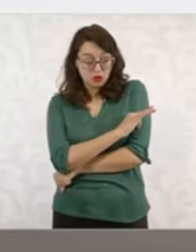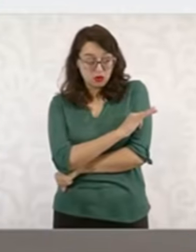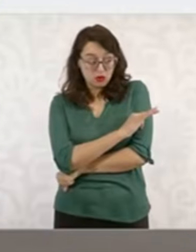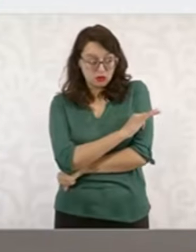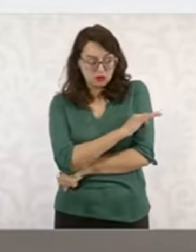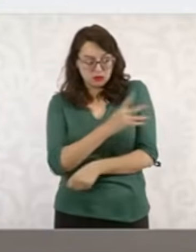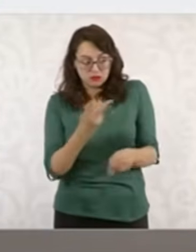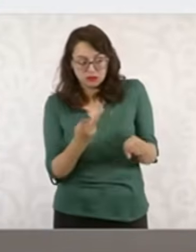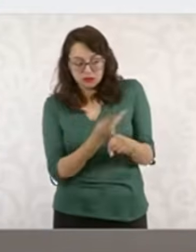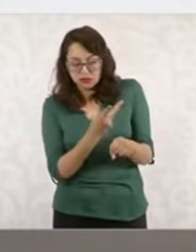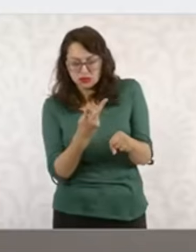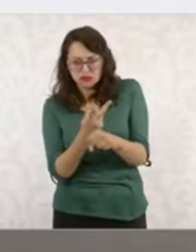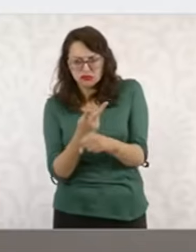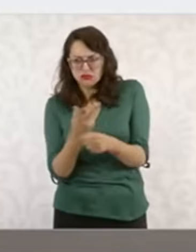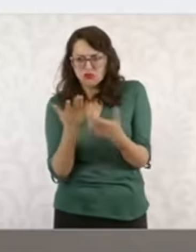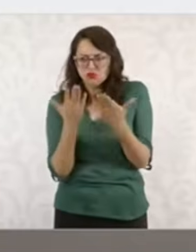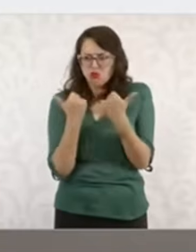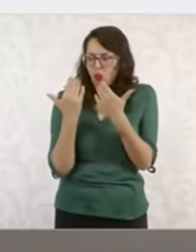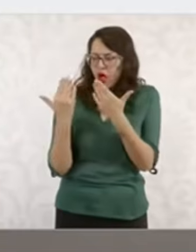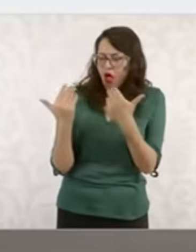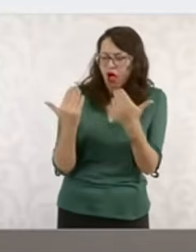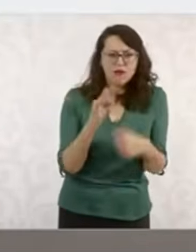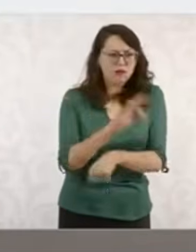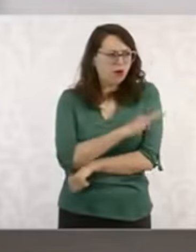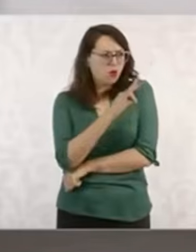coberturas, pero no las registradas